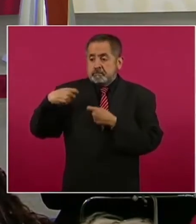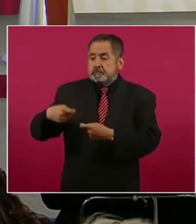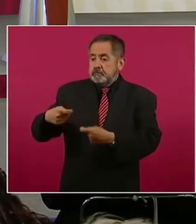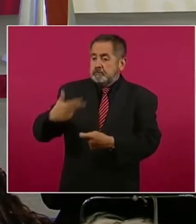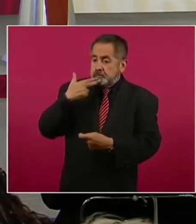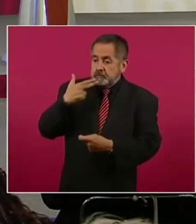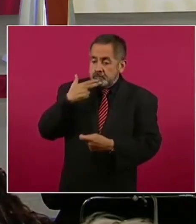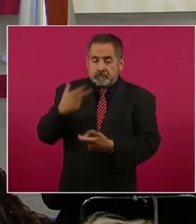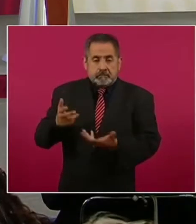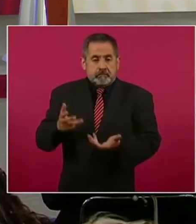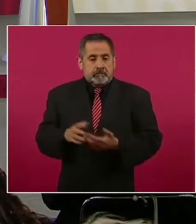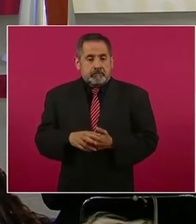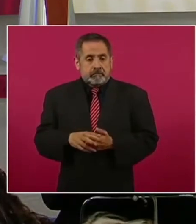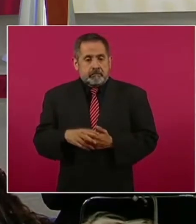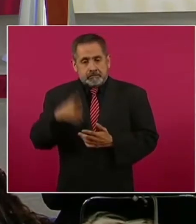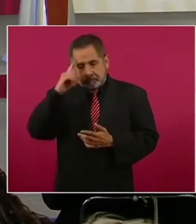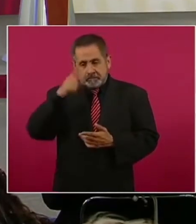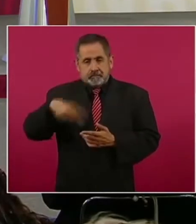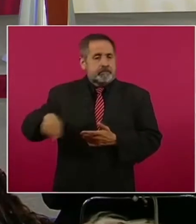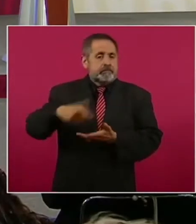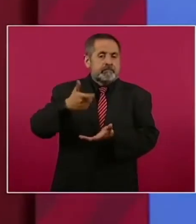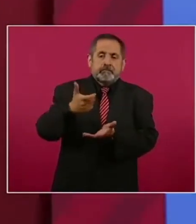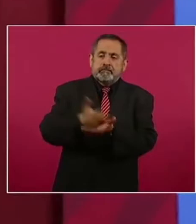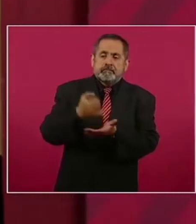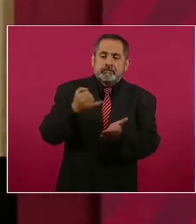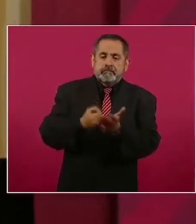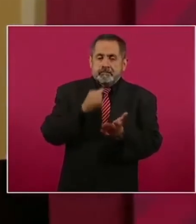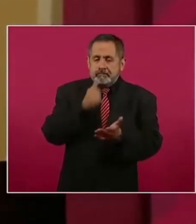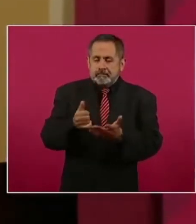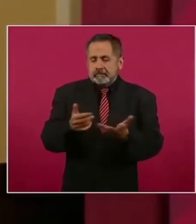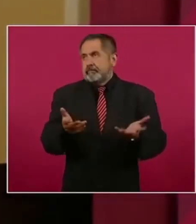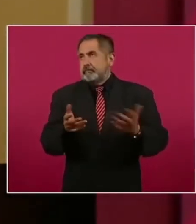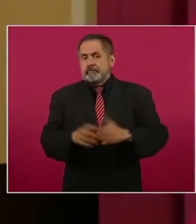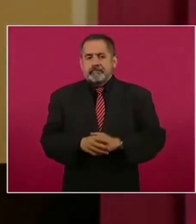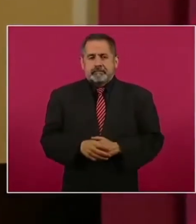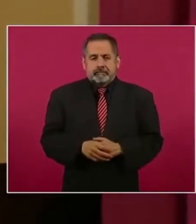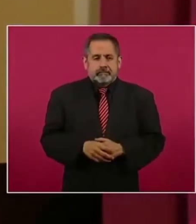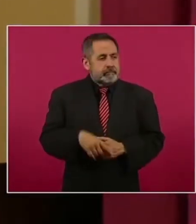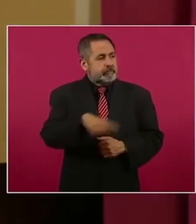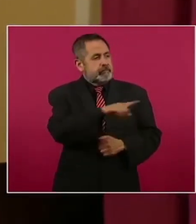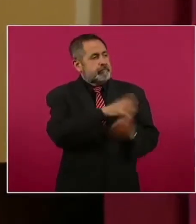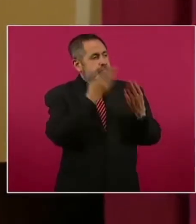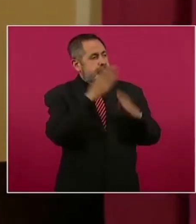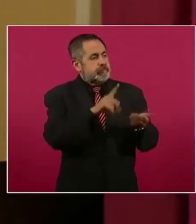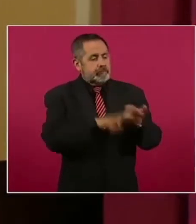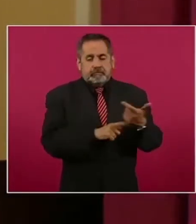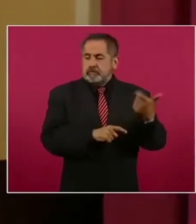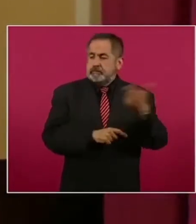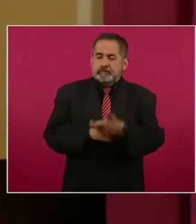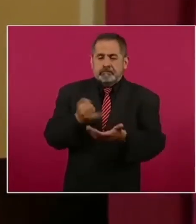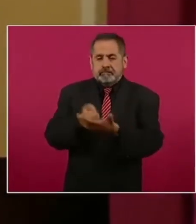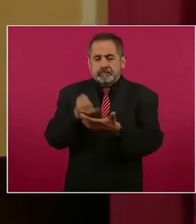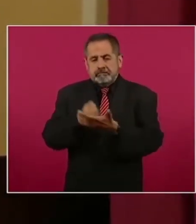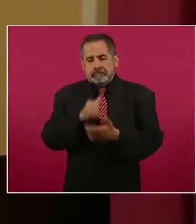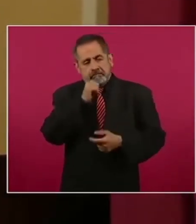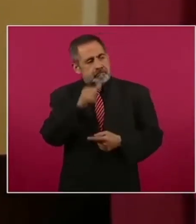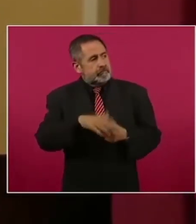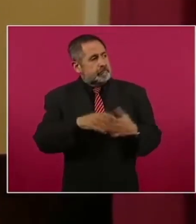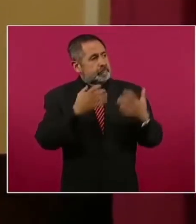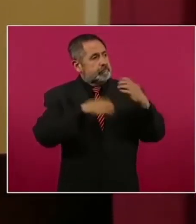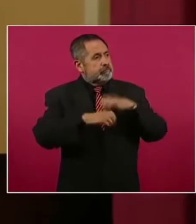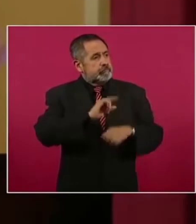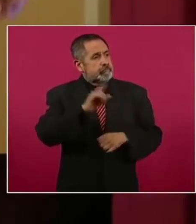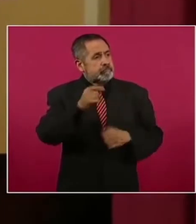por ejemplo, para que no pagaran impuestos los banqueros, los grandes